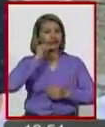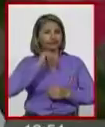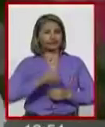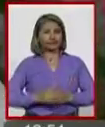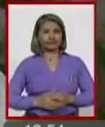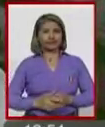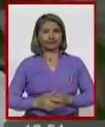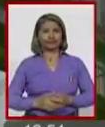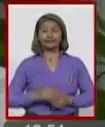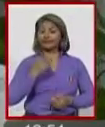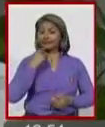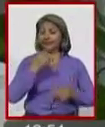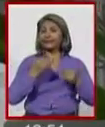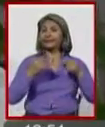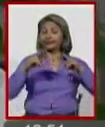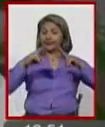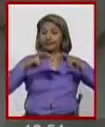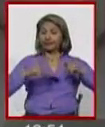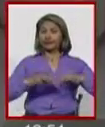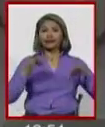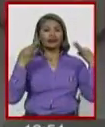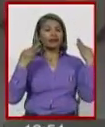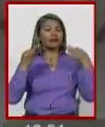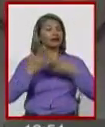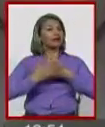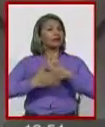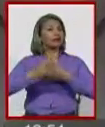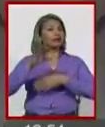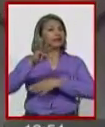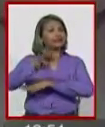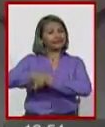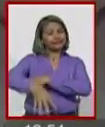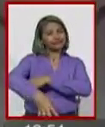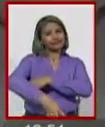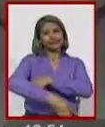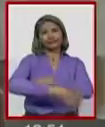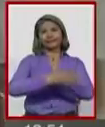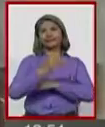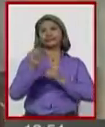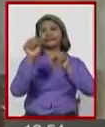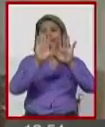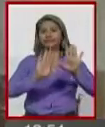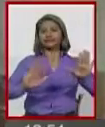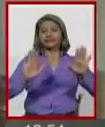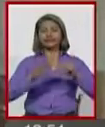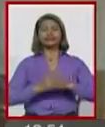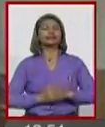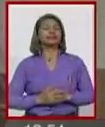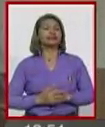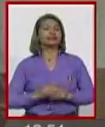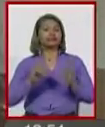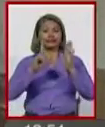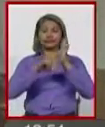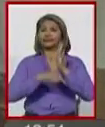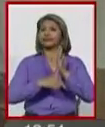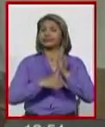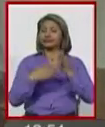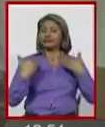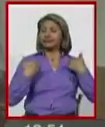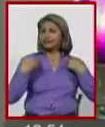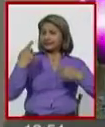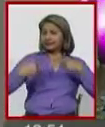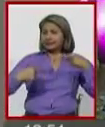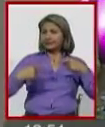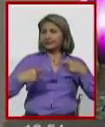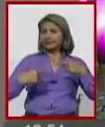sexo femenino, ¿no? Según las investigaciones, la fiesta se extendió hasta las 4 de la madrugada de este pasado domingo y acto seguido tuvieron una